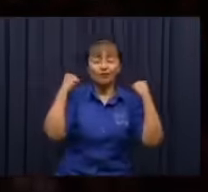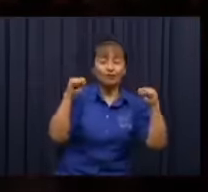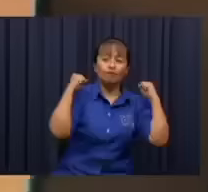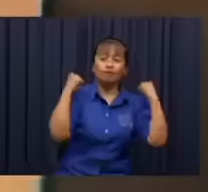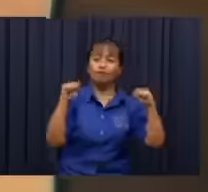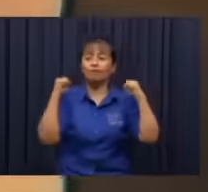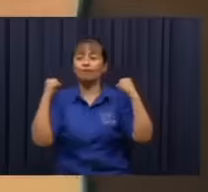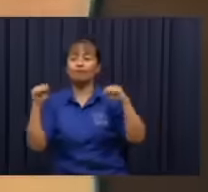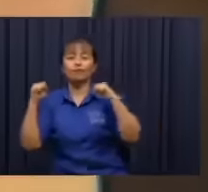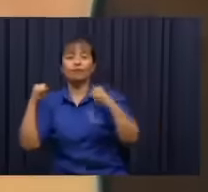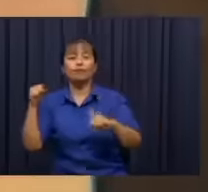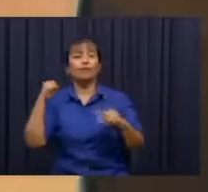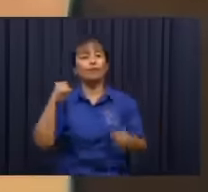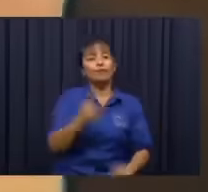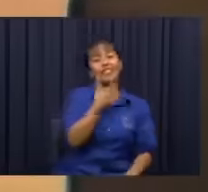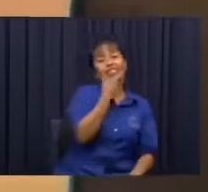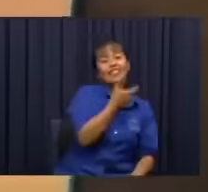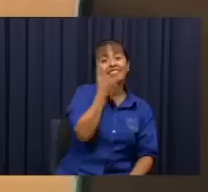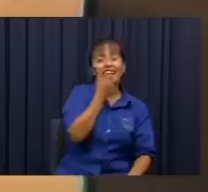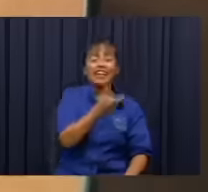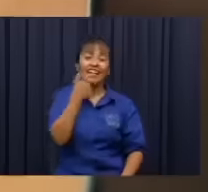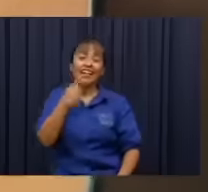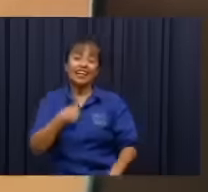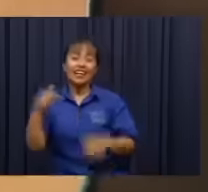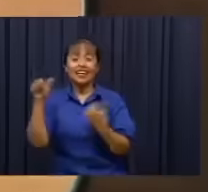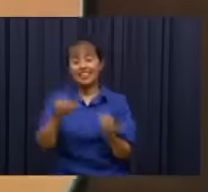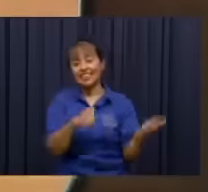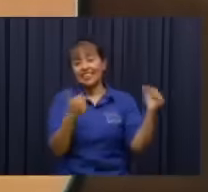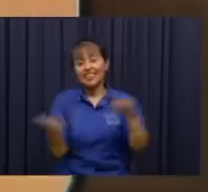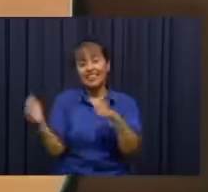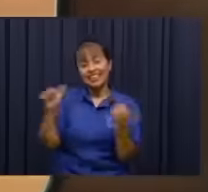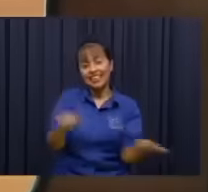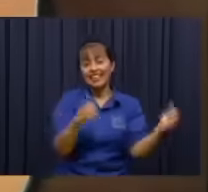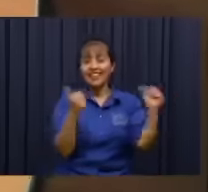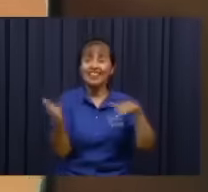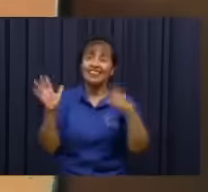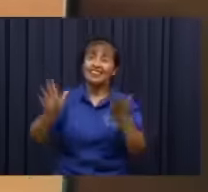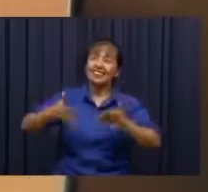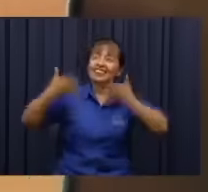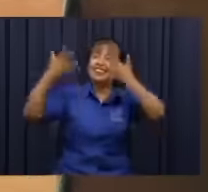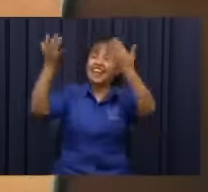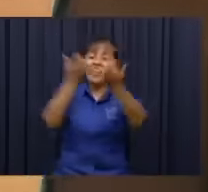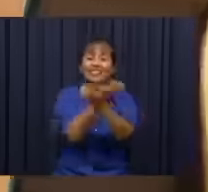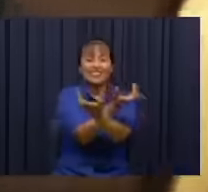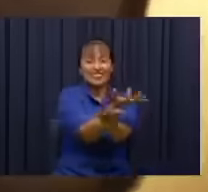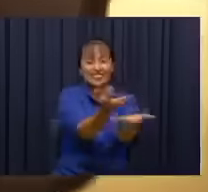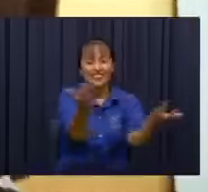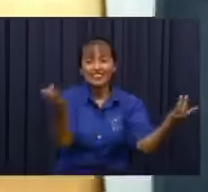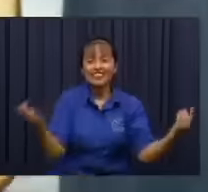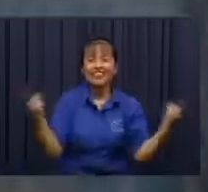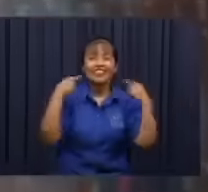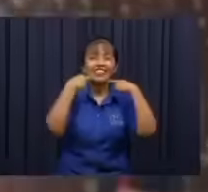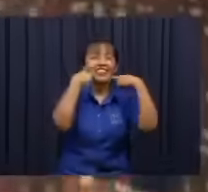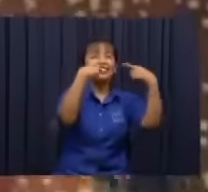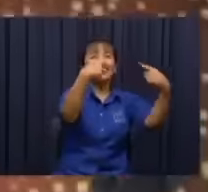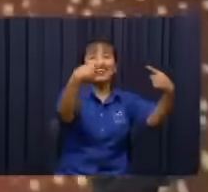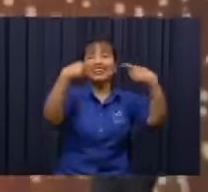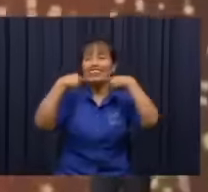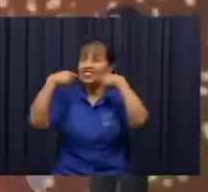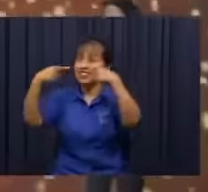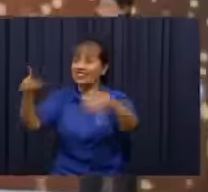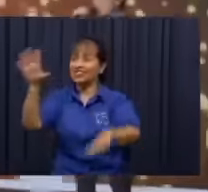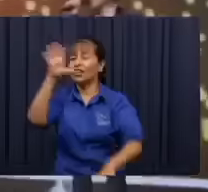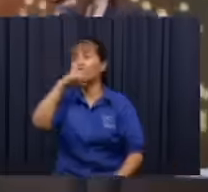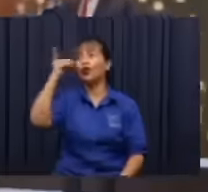y mi boca llenará de risa y mi lengua de alabanza. Entonces dirá a